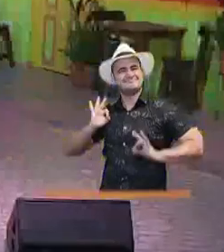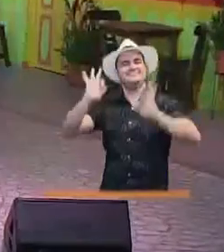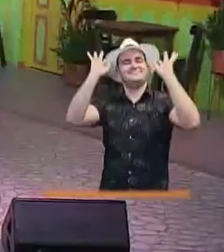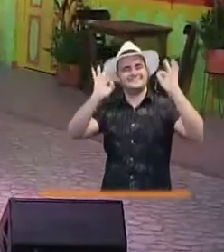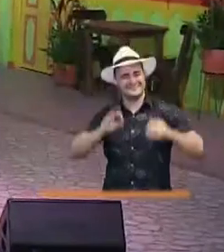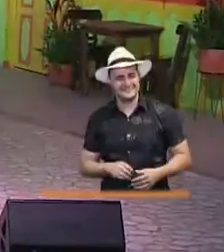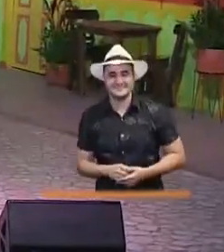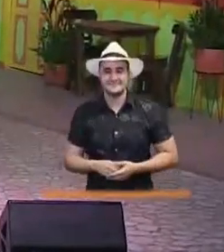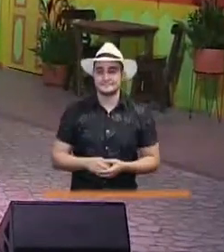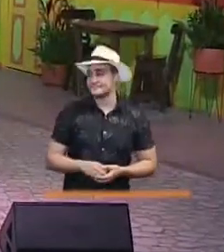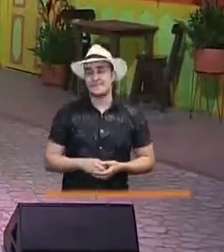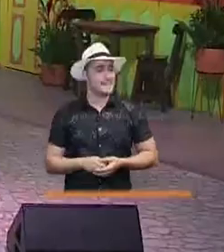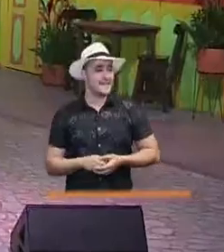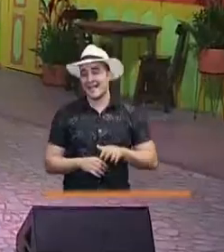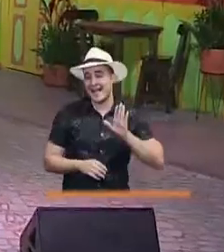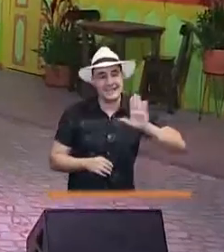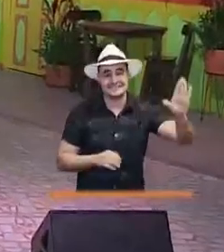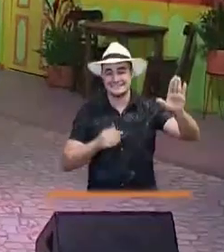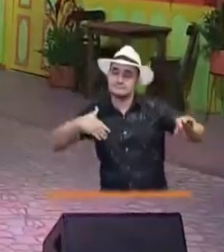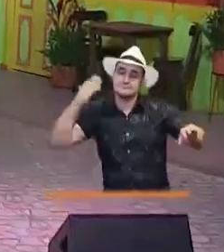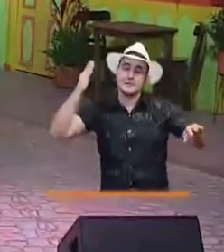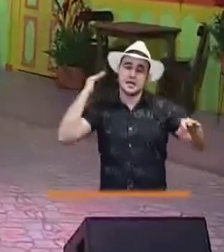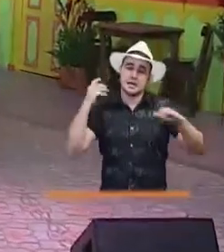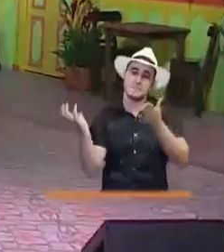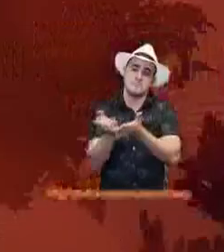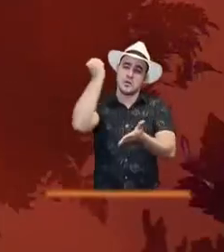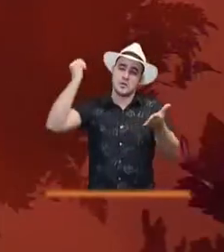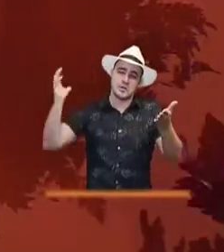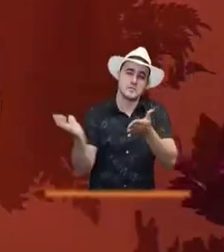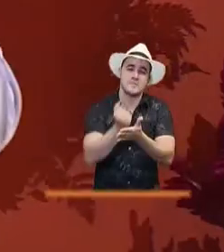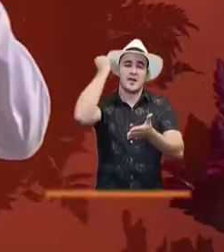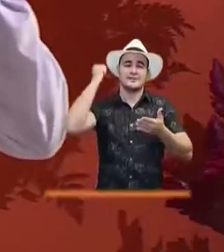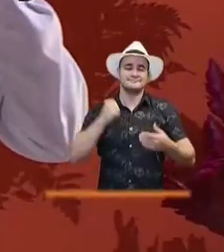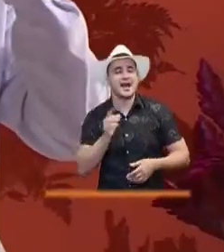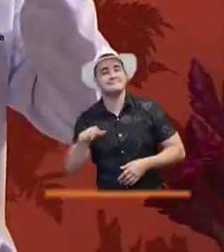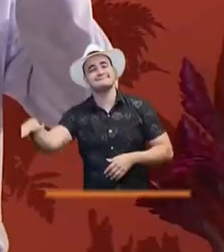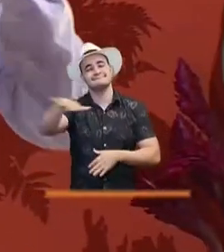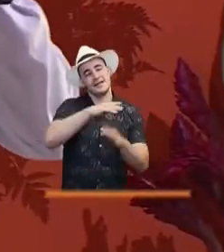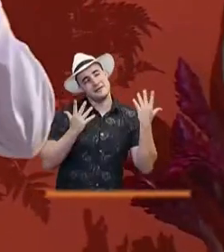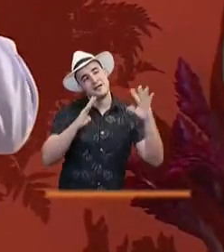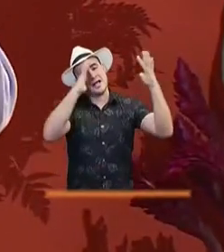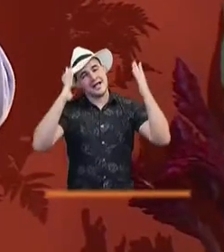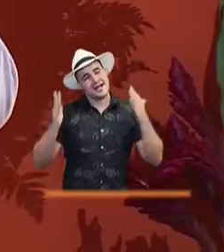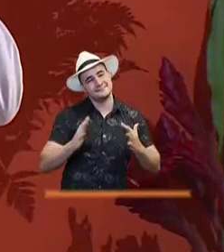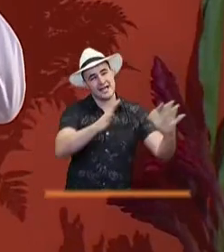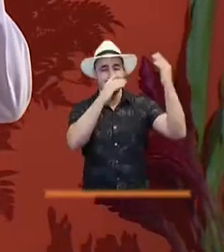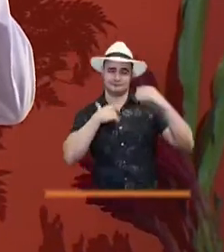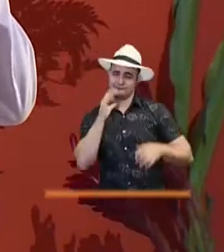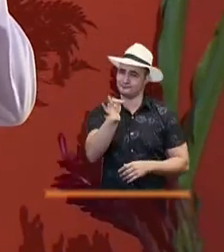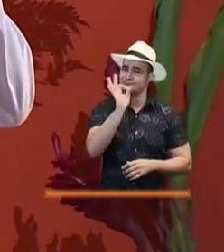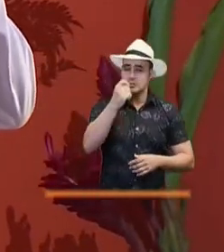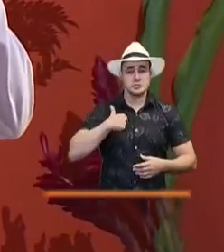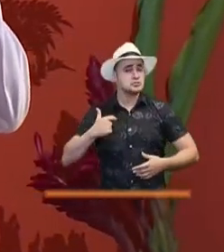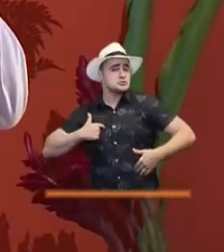misma. Usted siempre que ha ganado, es que lo aplaude la gente. Y yo